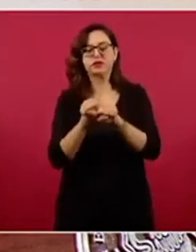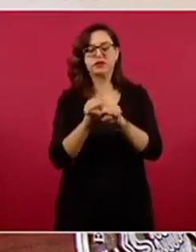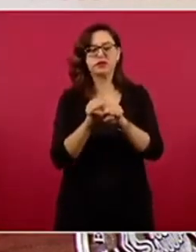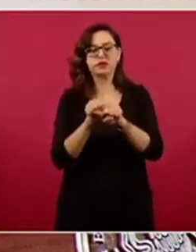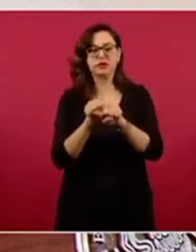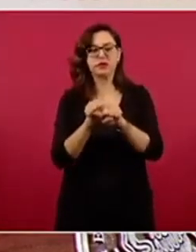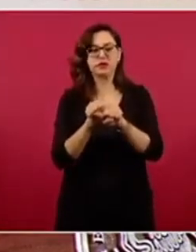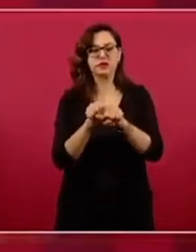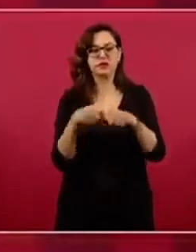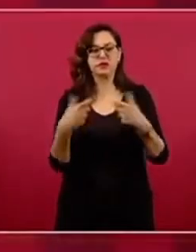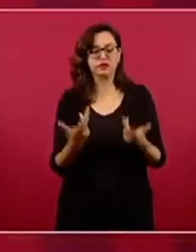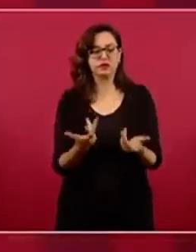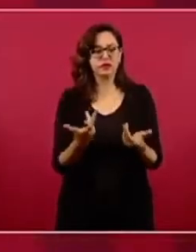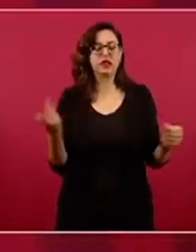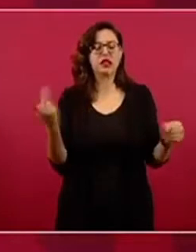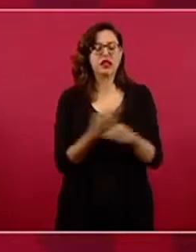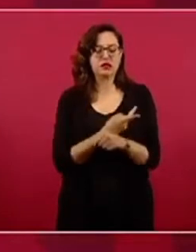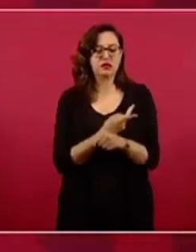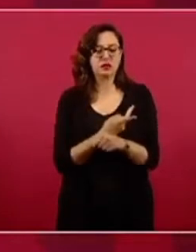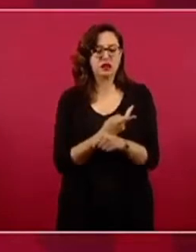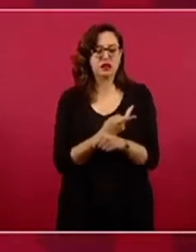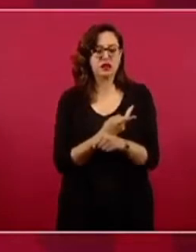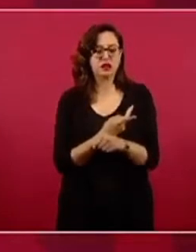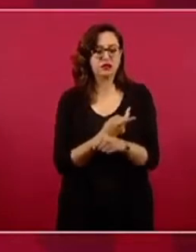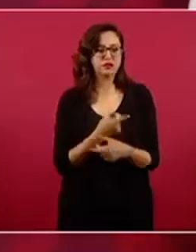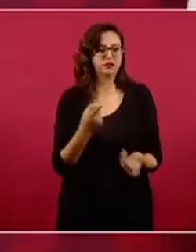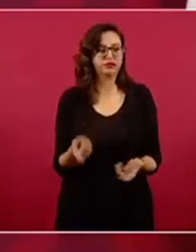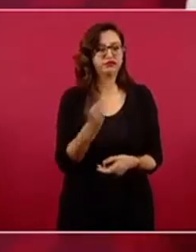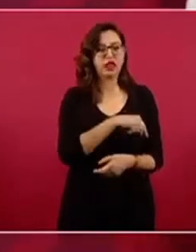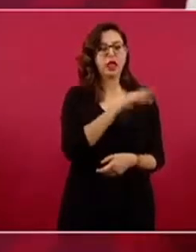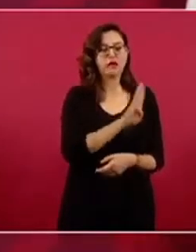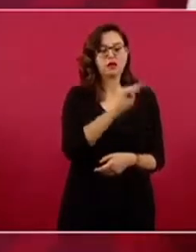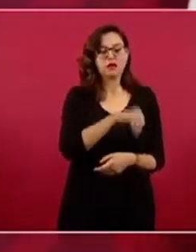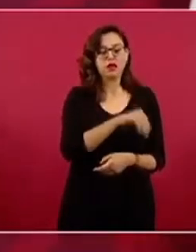pero era más lo aportado por la banca de desarrollo